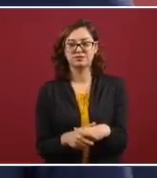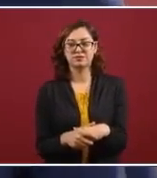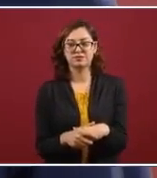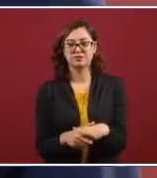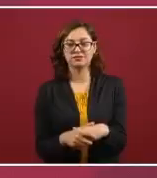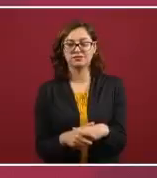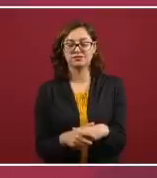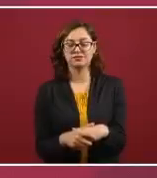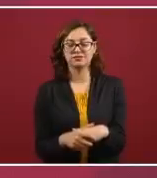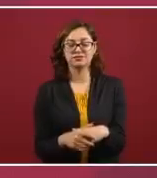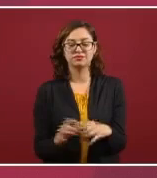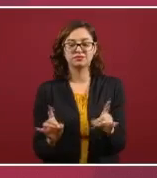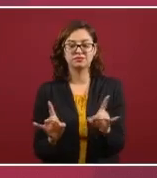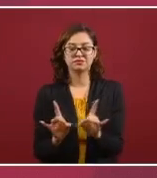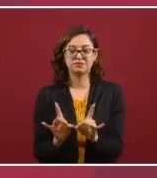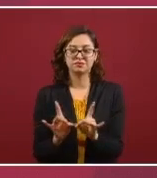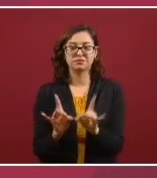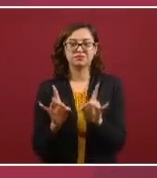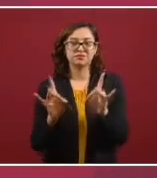paisano